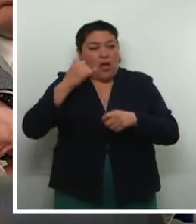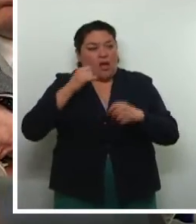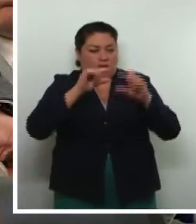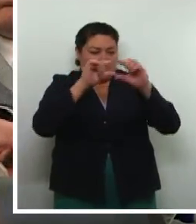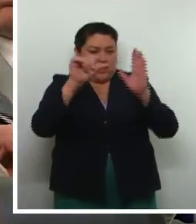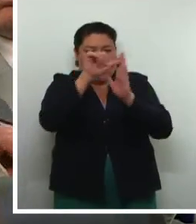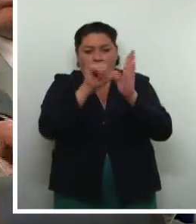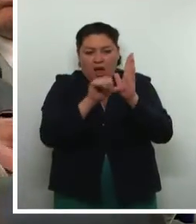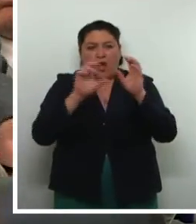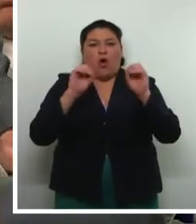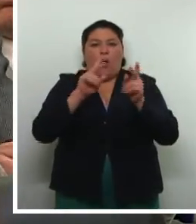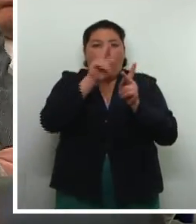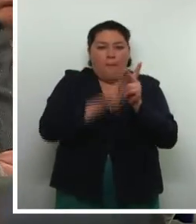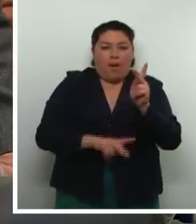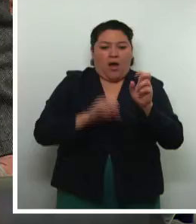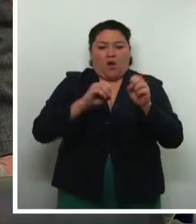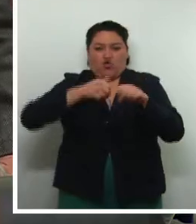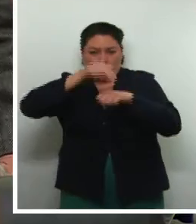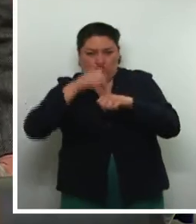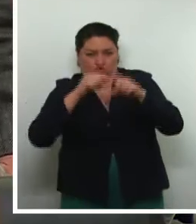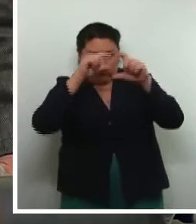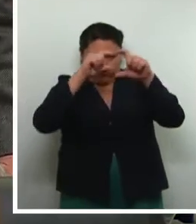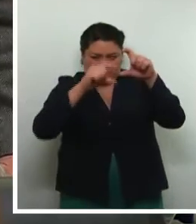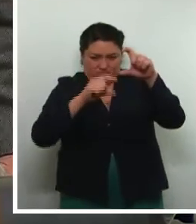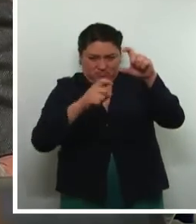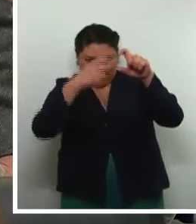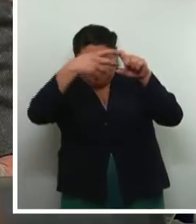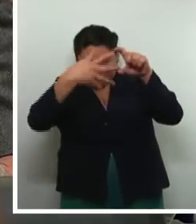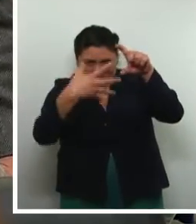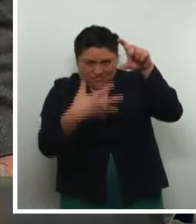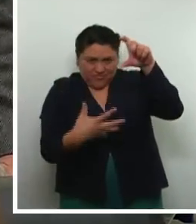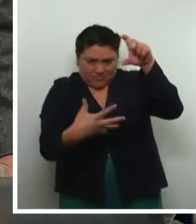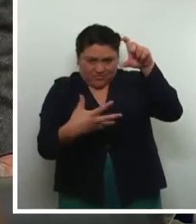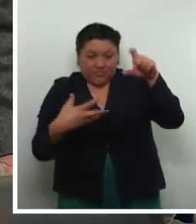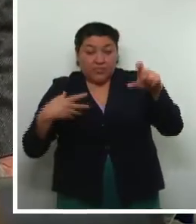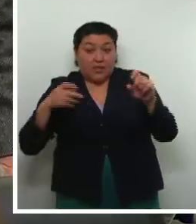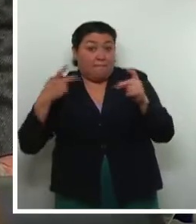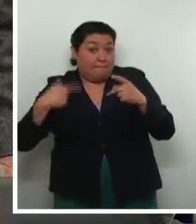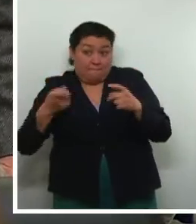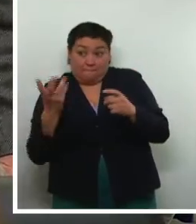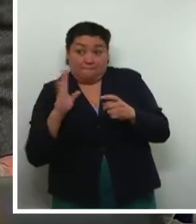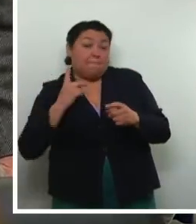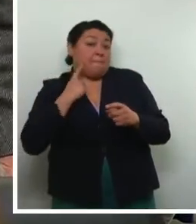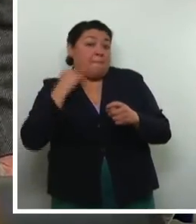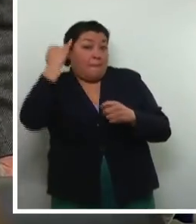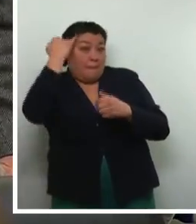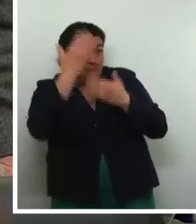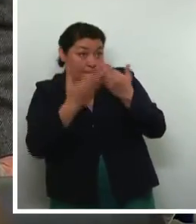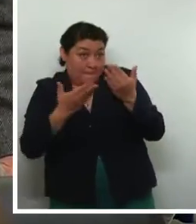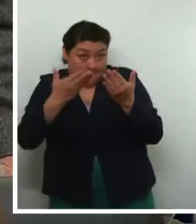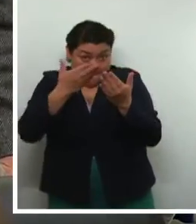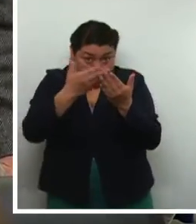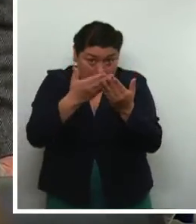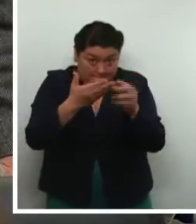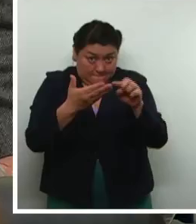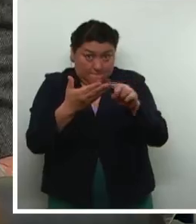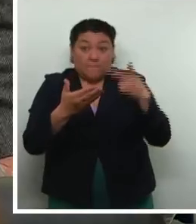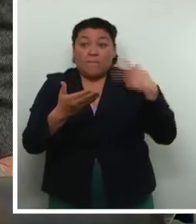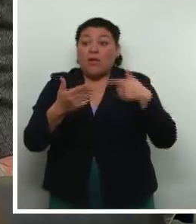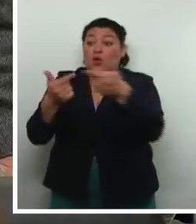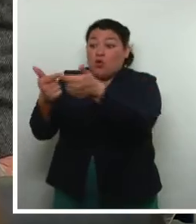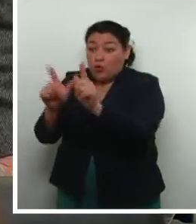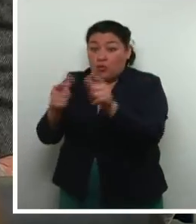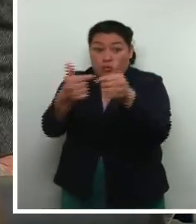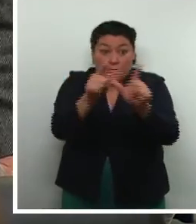sobre un apartado o sobre un numeral que tiene consenso y